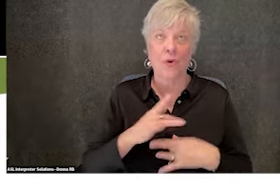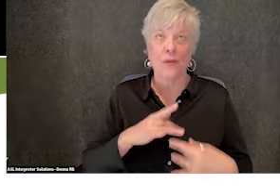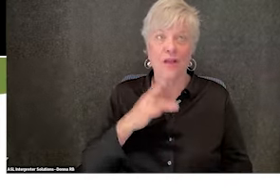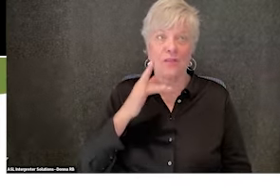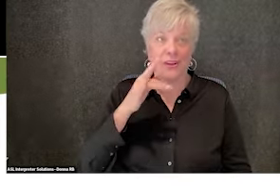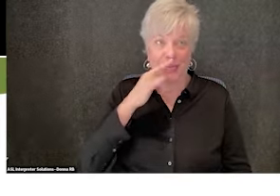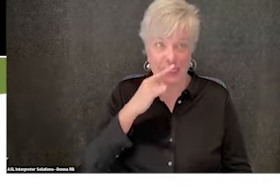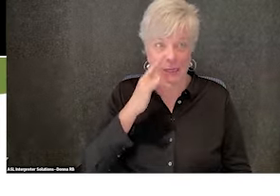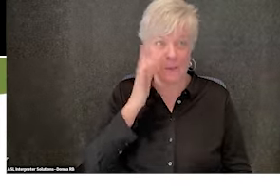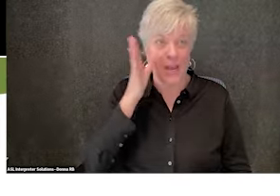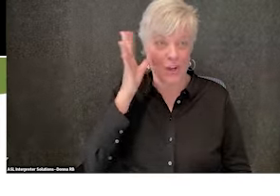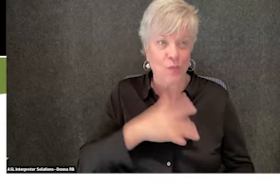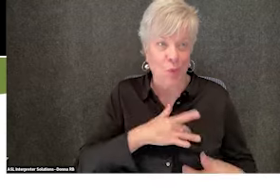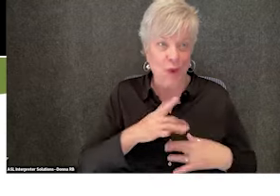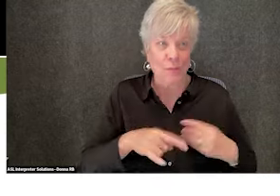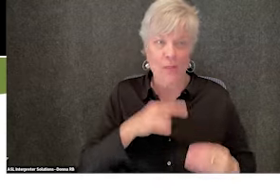de adolescentes.